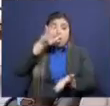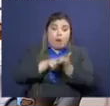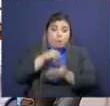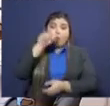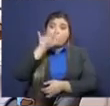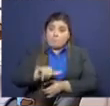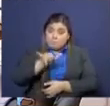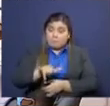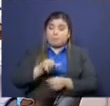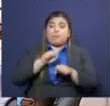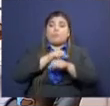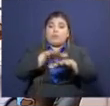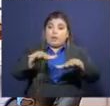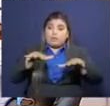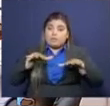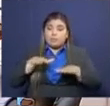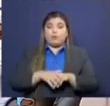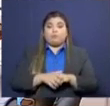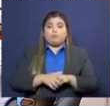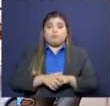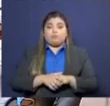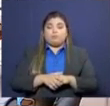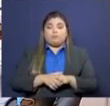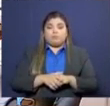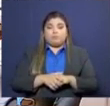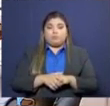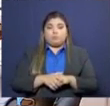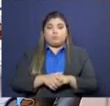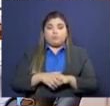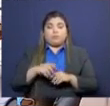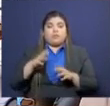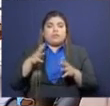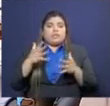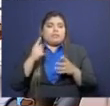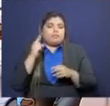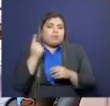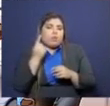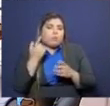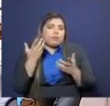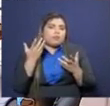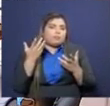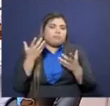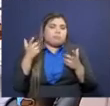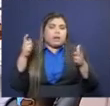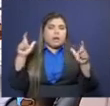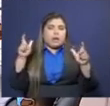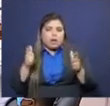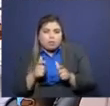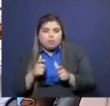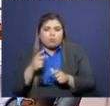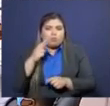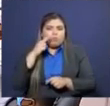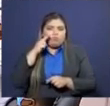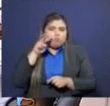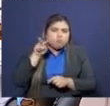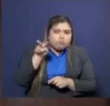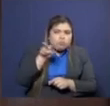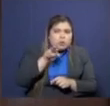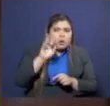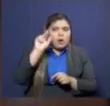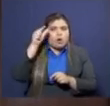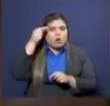Asamblea, que reduce la discrecionalidad de los funcionarios públicos y fortalece la transparencia.